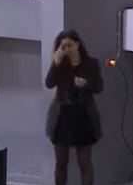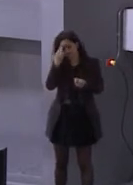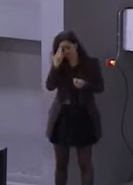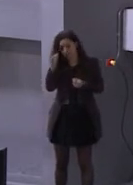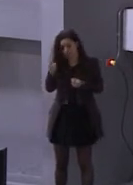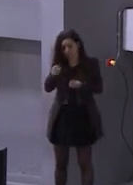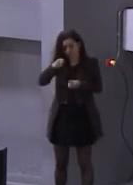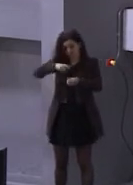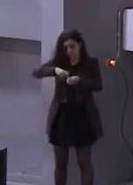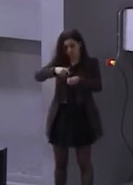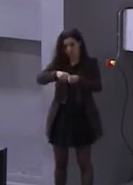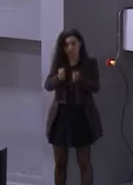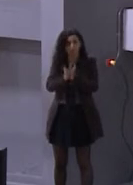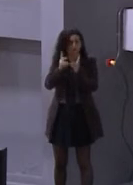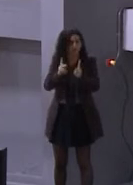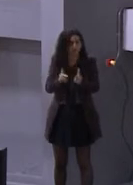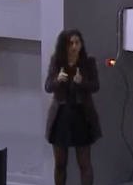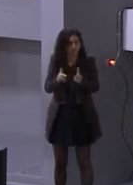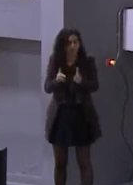las matrículas